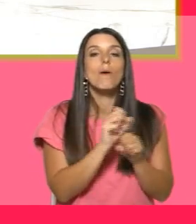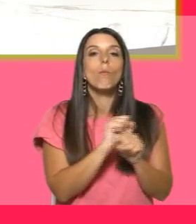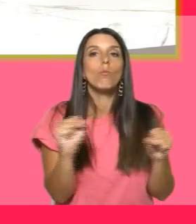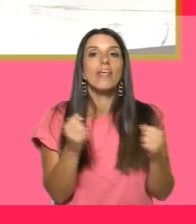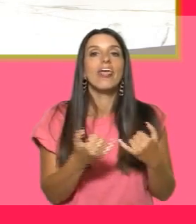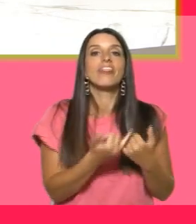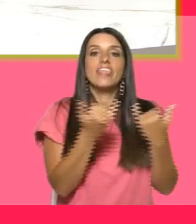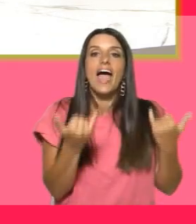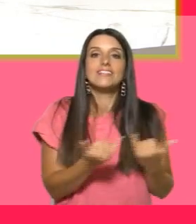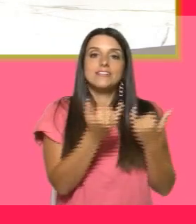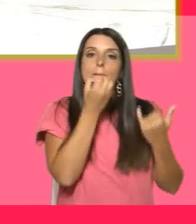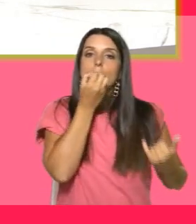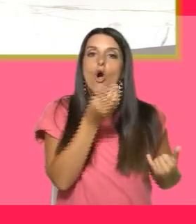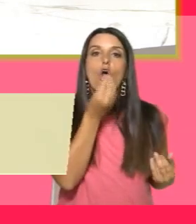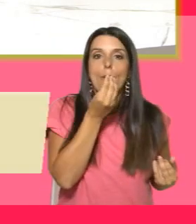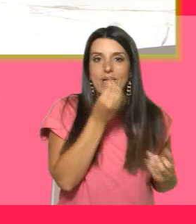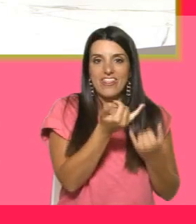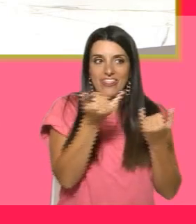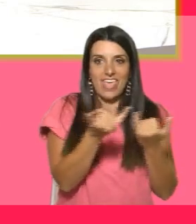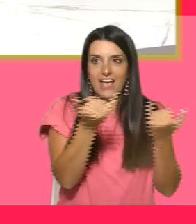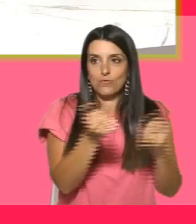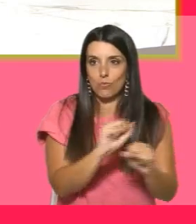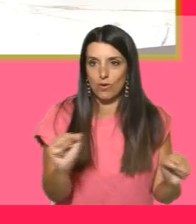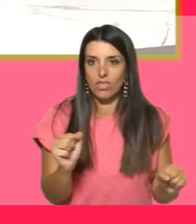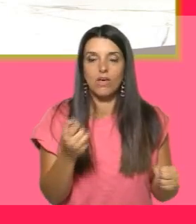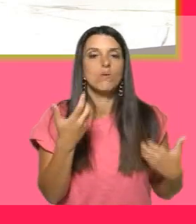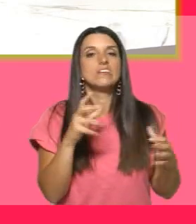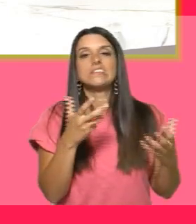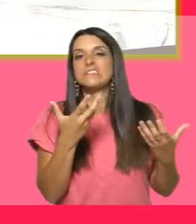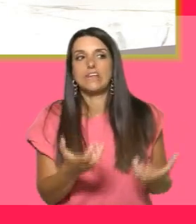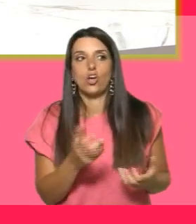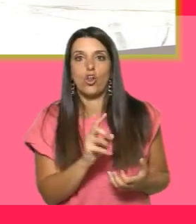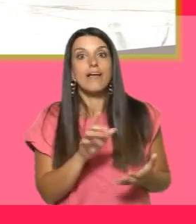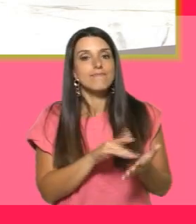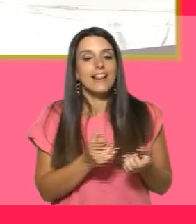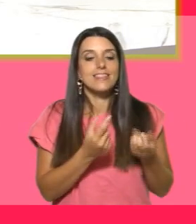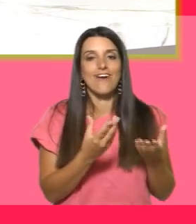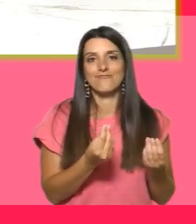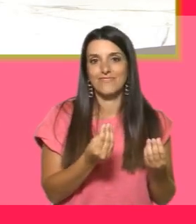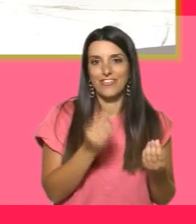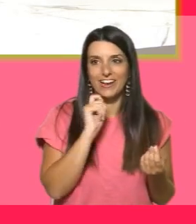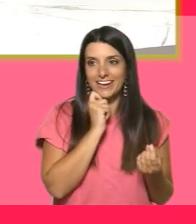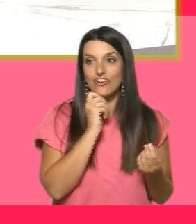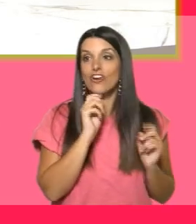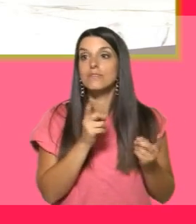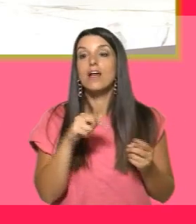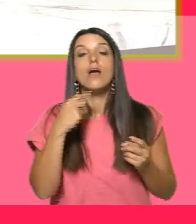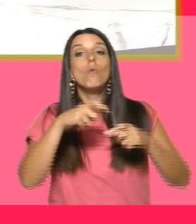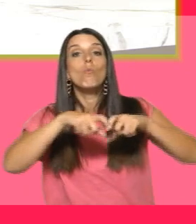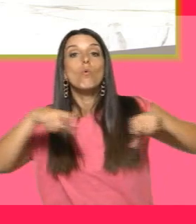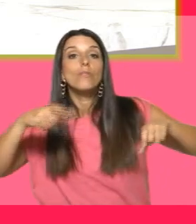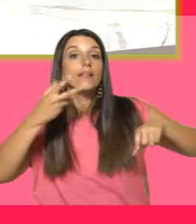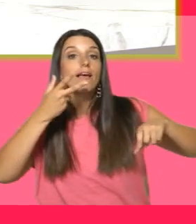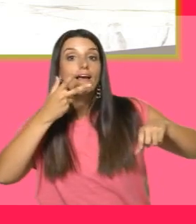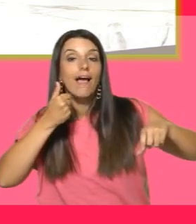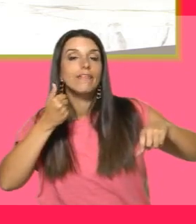la conservación. Bien. ¿Ah? Porque lo que no queremos es que nos quede seco. Y este budín, en realidad, así como con otras cosas te enloqueces y las tenés